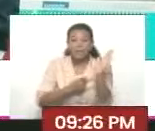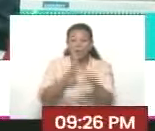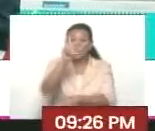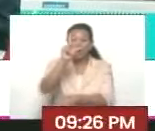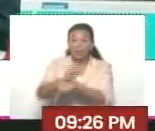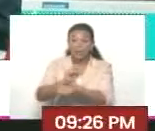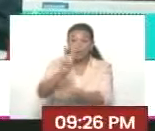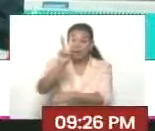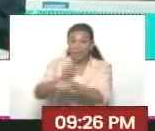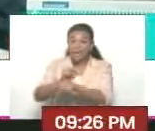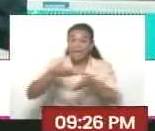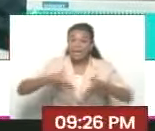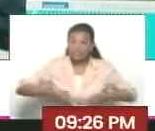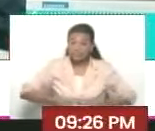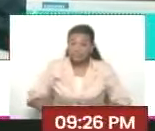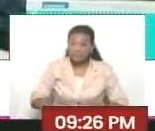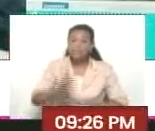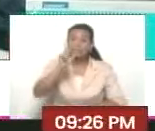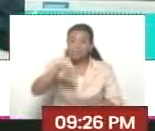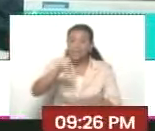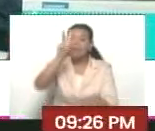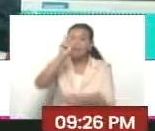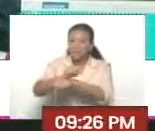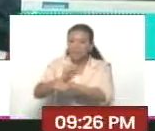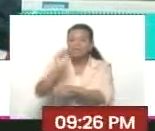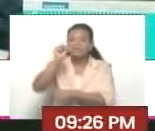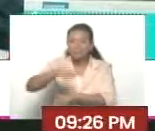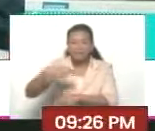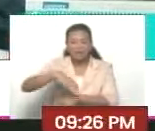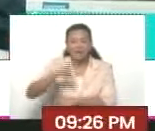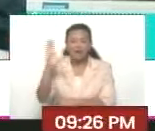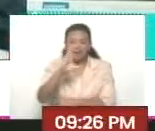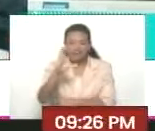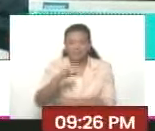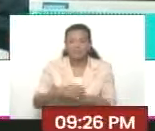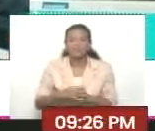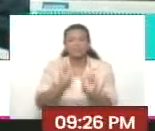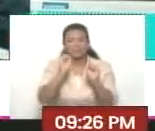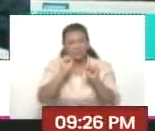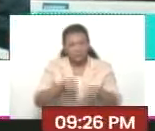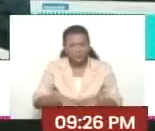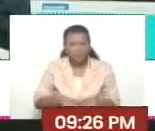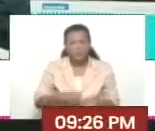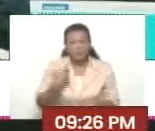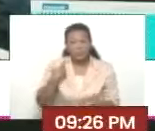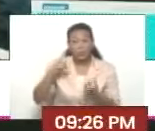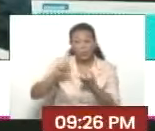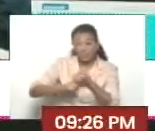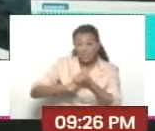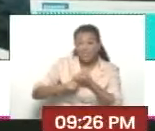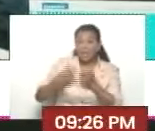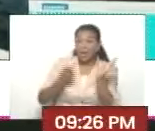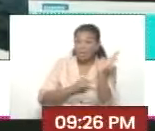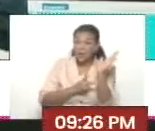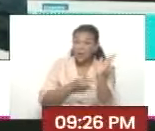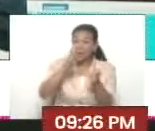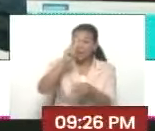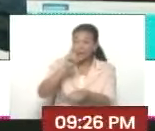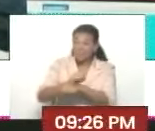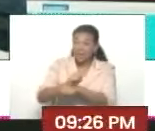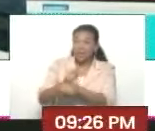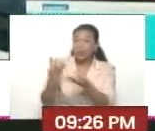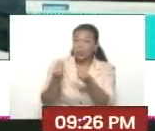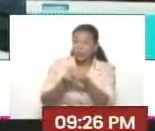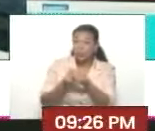Vega. ¿Nacida y criada? Sí. ¿Verdad? Sí. Qué bueno, vale. Sil y yo nos las pasamos en la parroquia La Vega, con